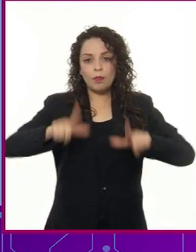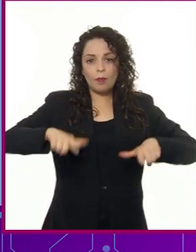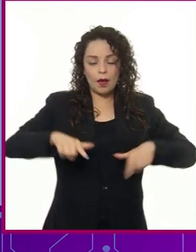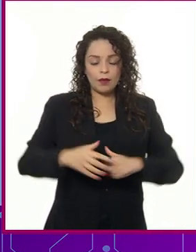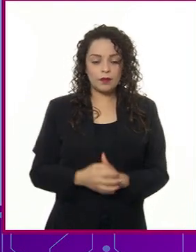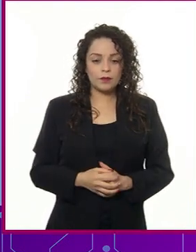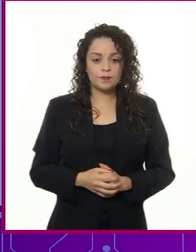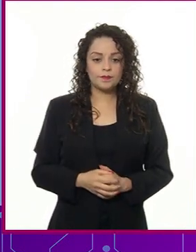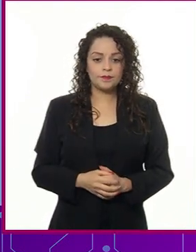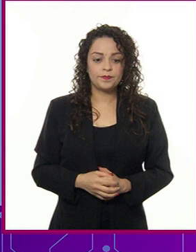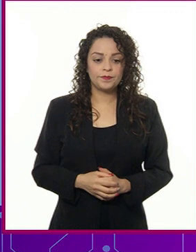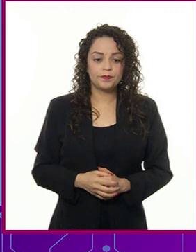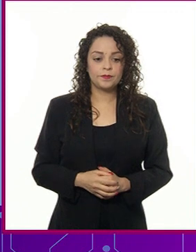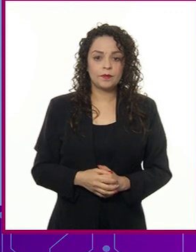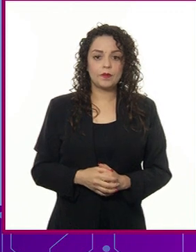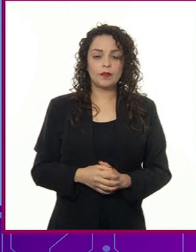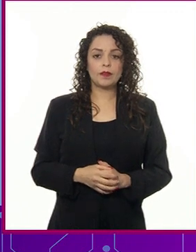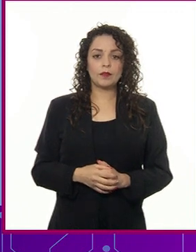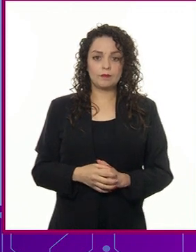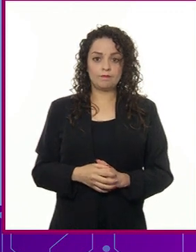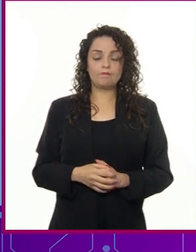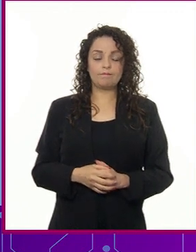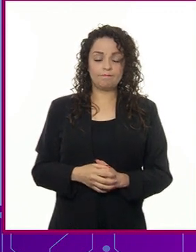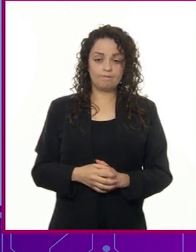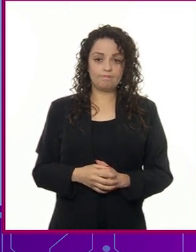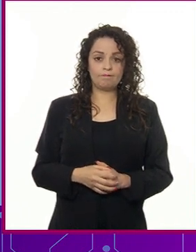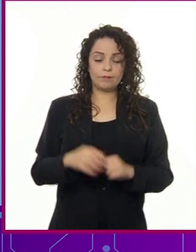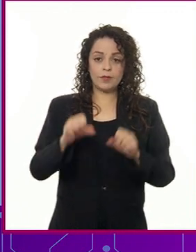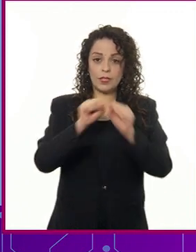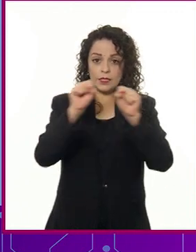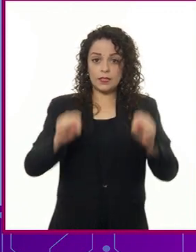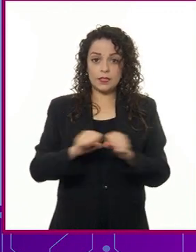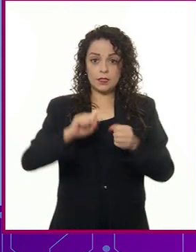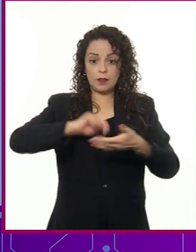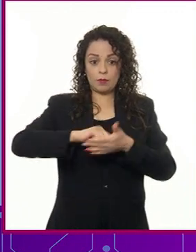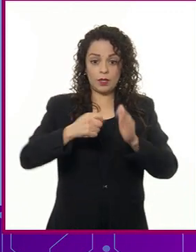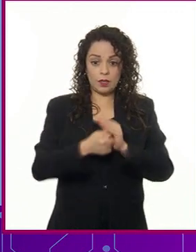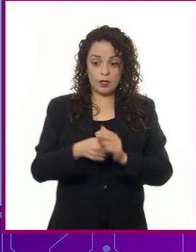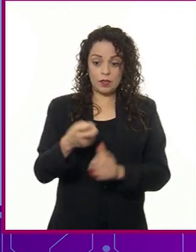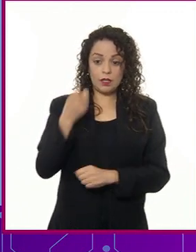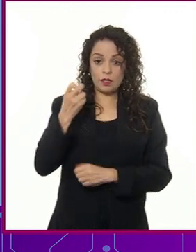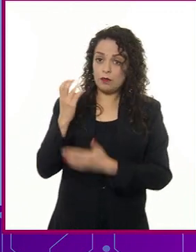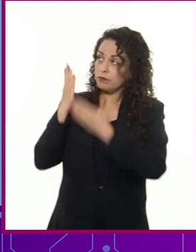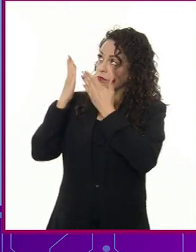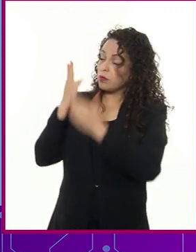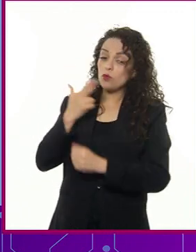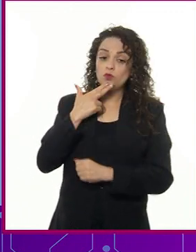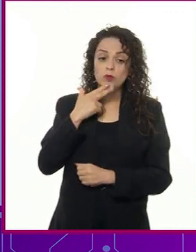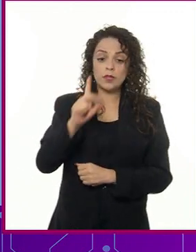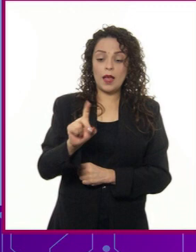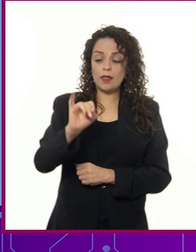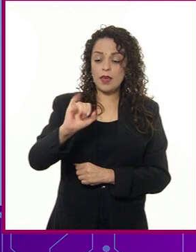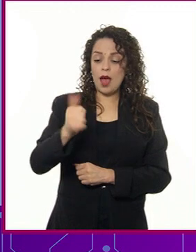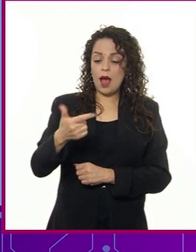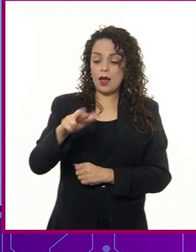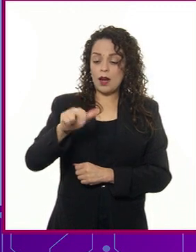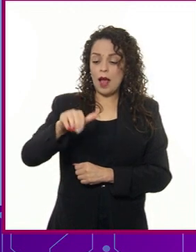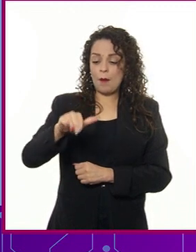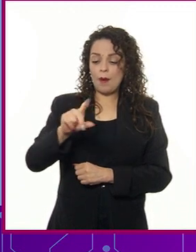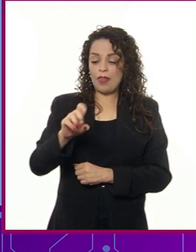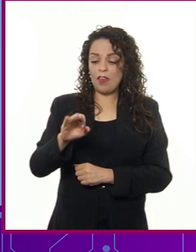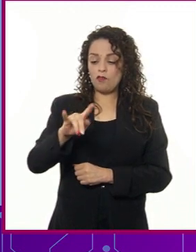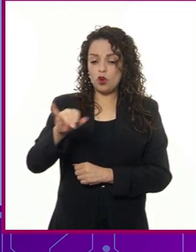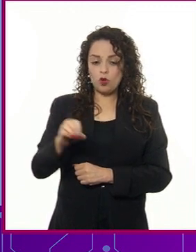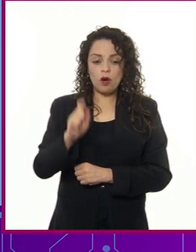El diagrama de flujo. En un sistema técnico, un diagrama de flujo o flujograma es una representación gráfica de los pasos que se